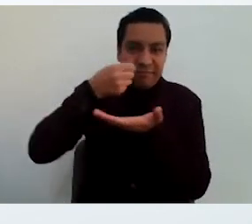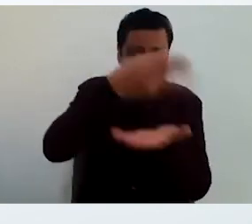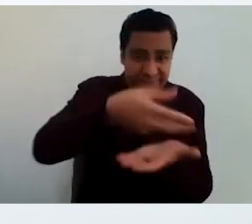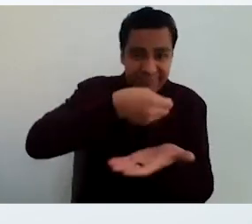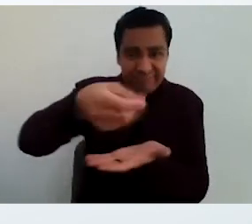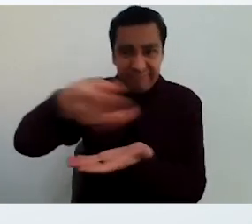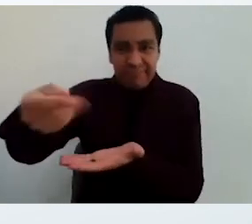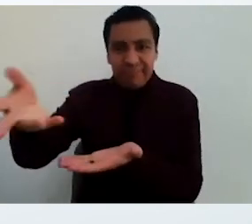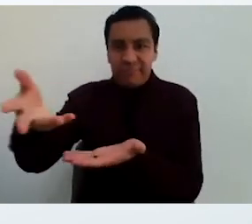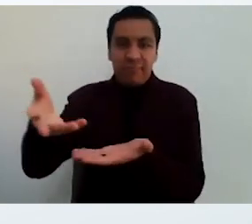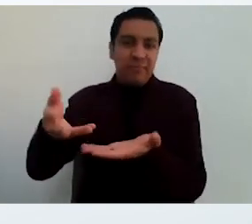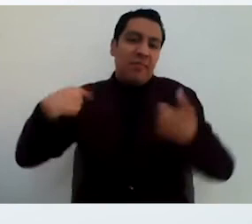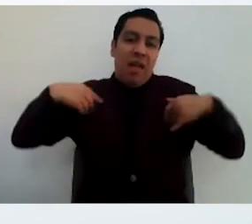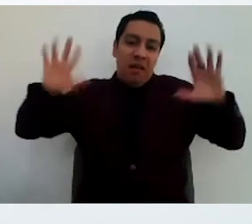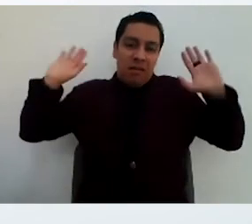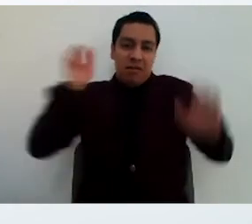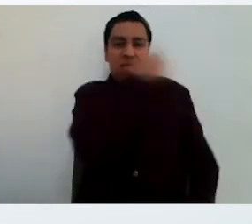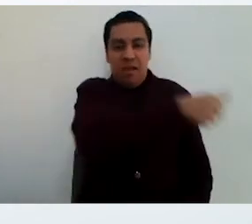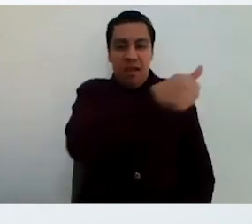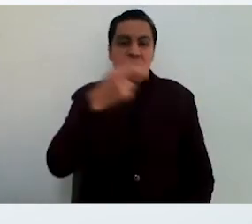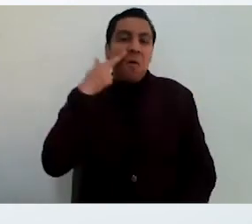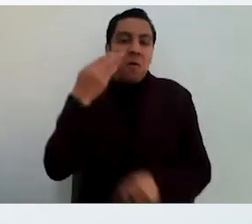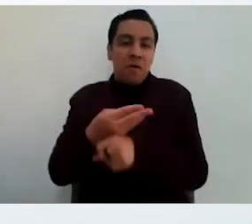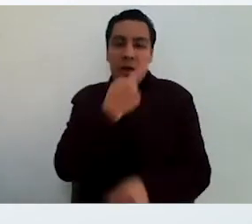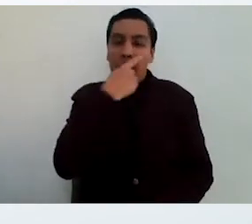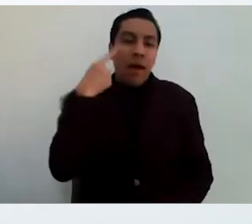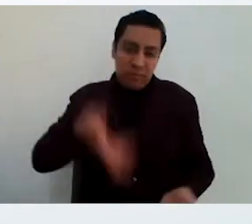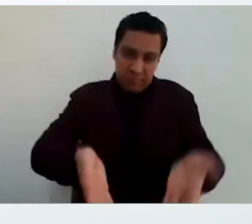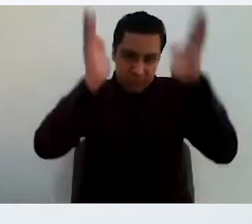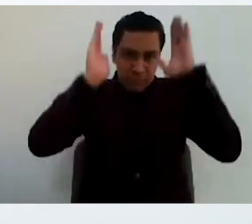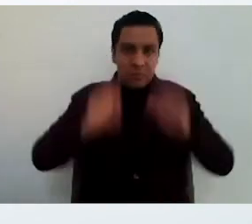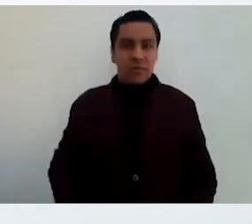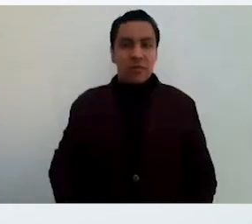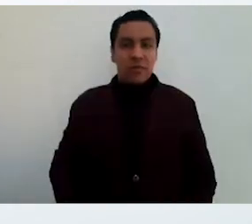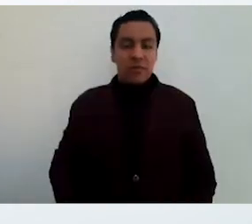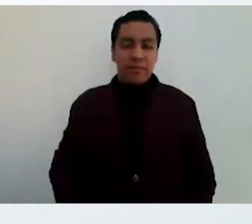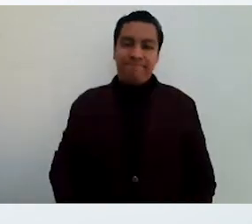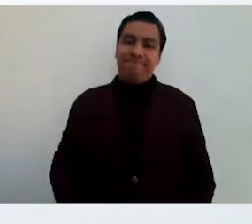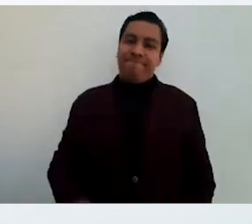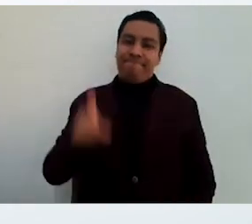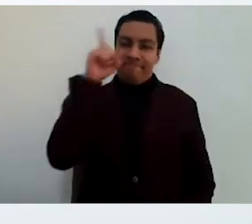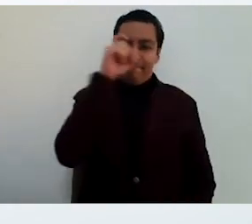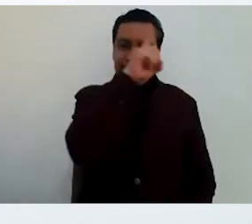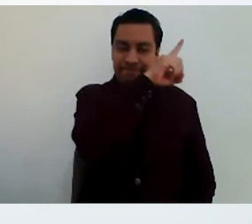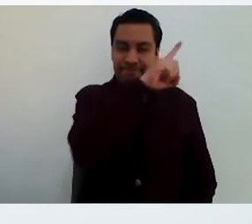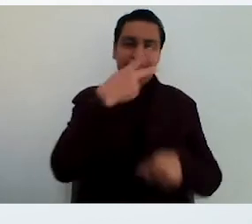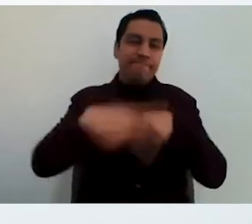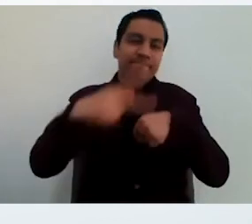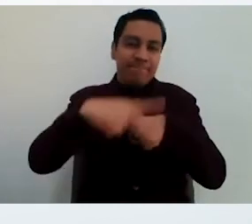que salgan y se lo consigan solos, ¿no? sí, Y entonces sí, bueno, exponemos a todos al peligro de